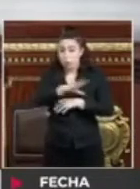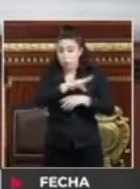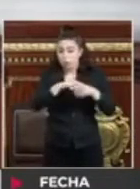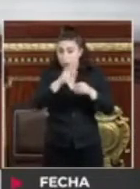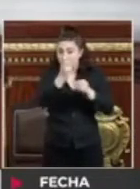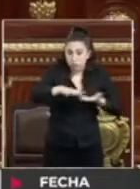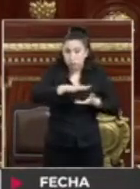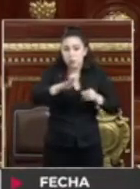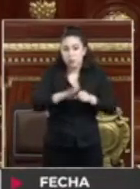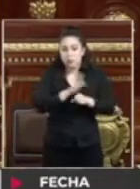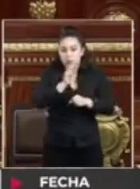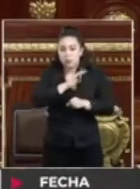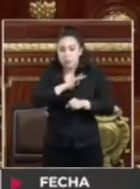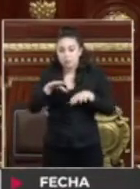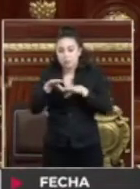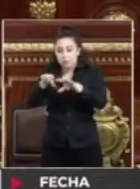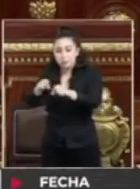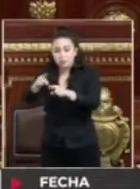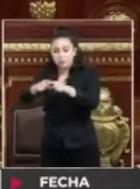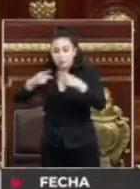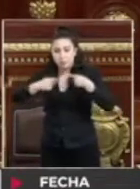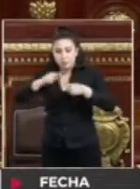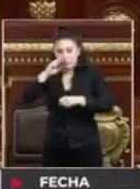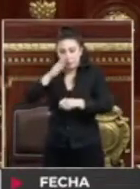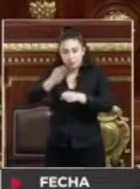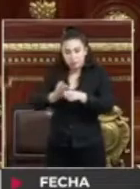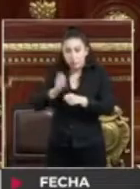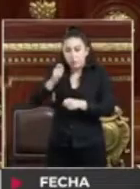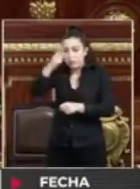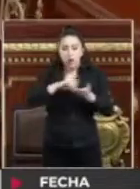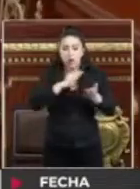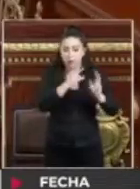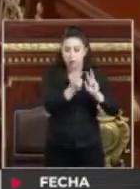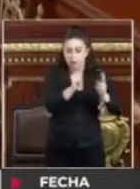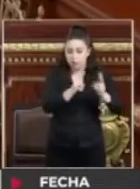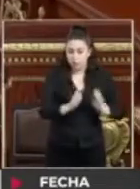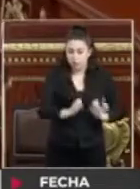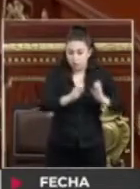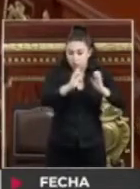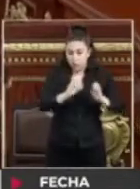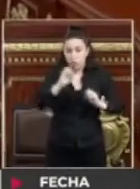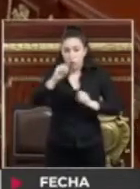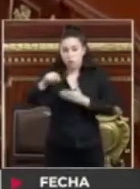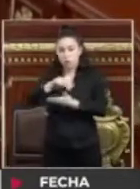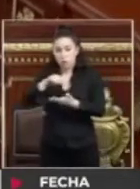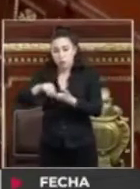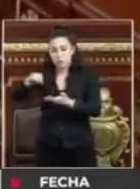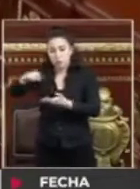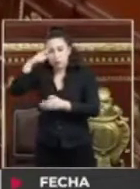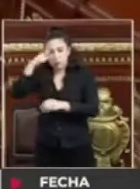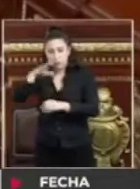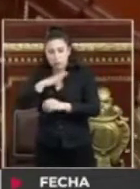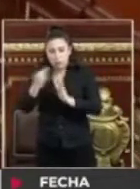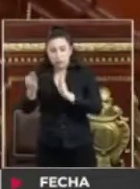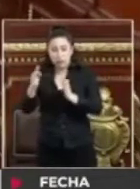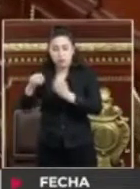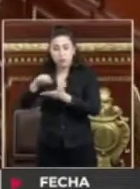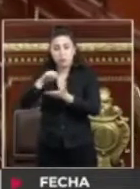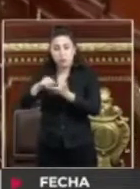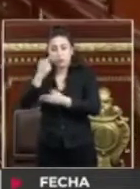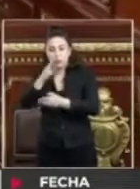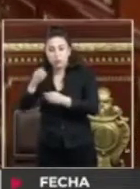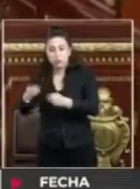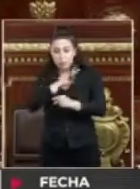y actualización de botones de pánico dentro de los establecimientos mercantiles, con principal atención en aquellos en donde se venden y consumen